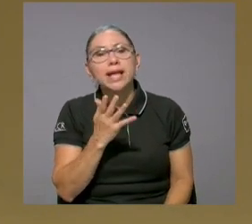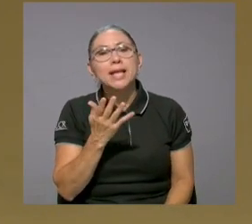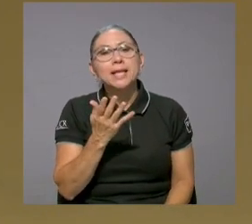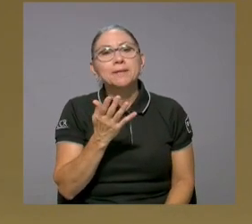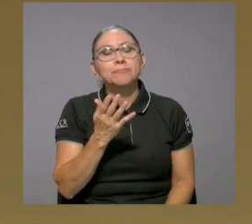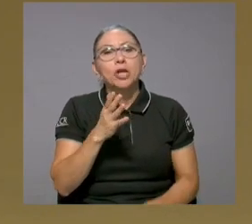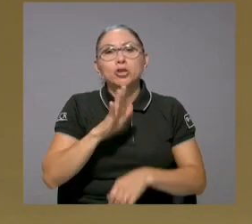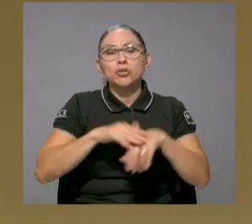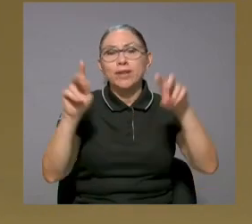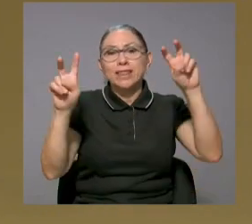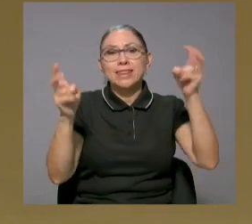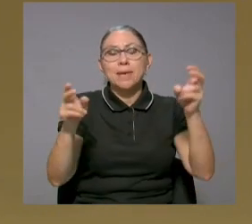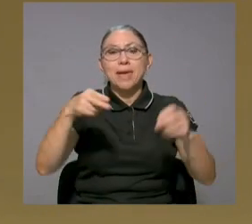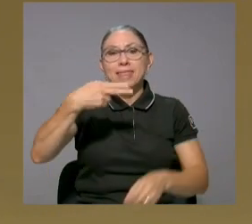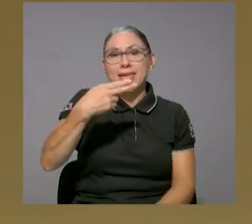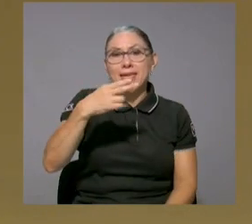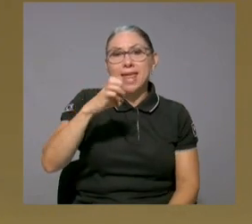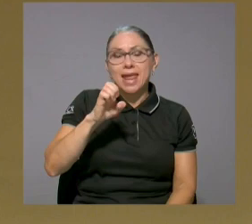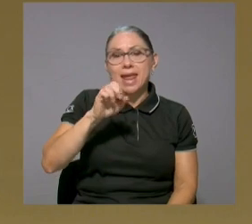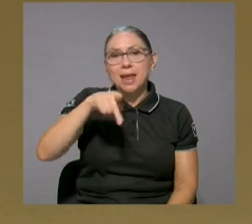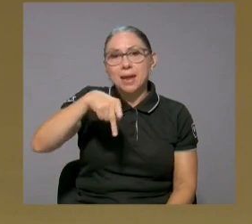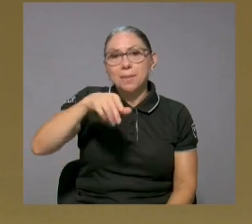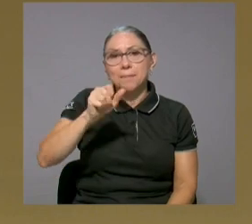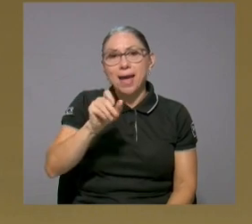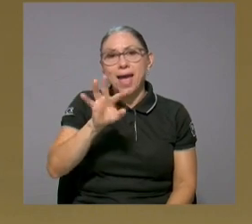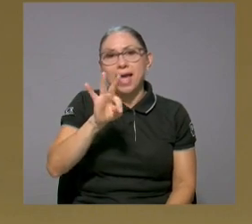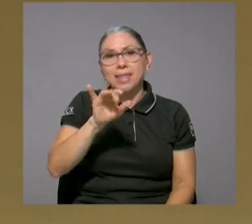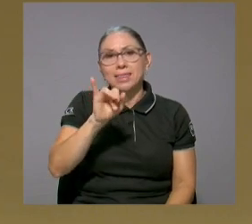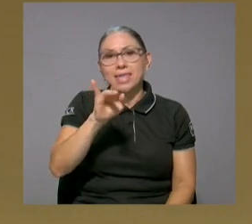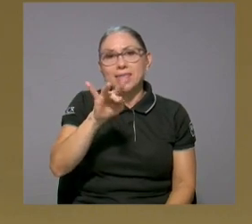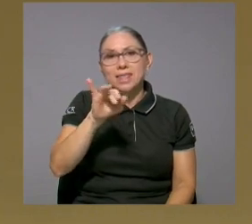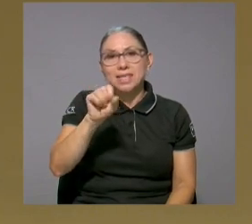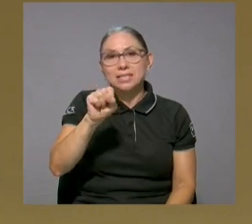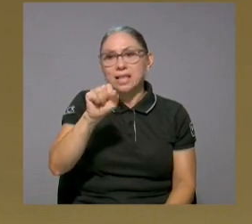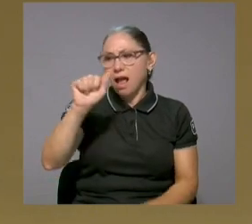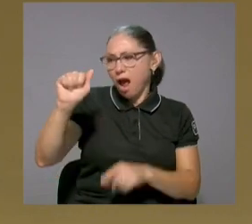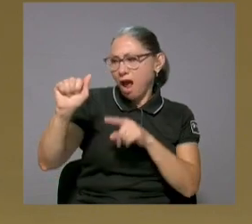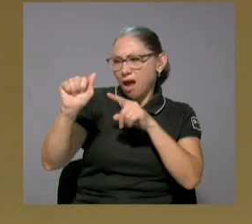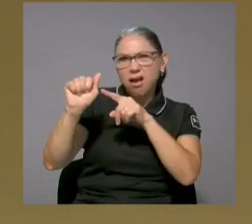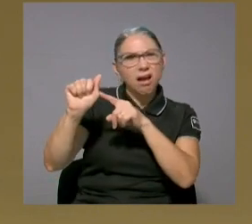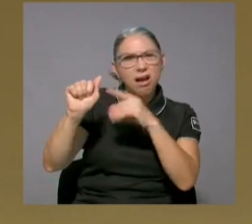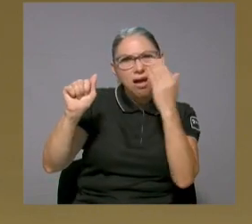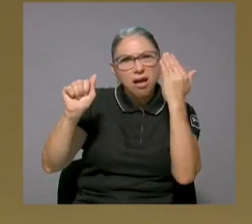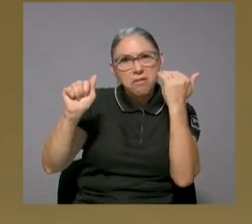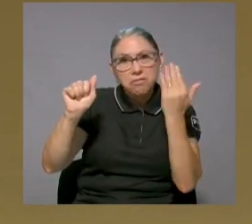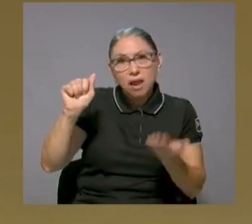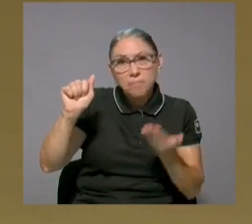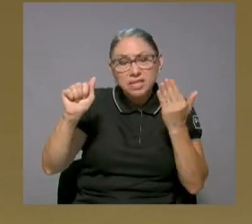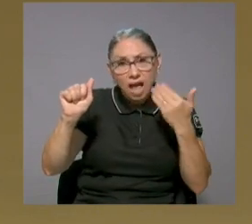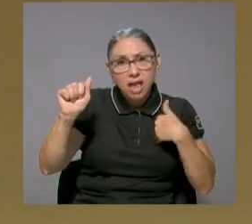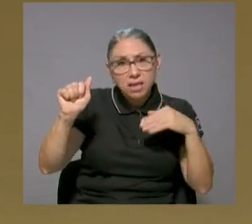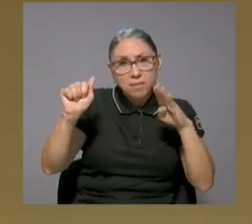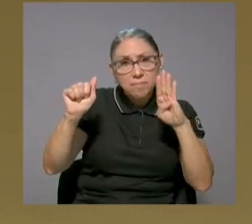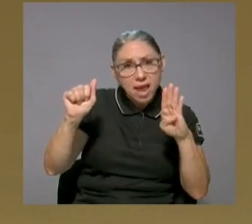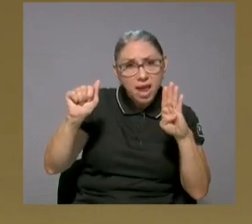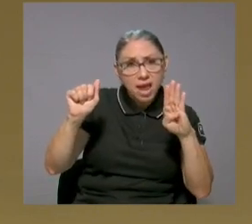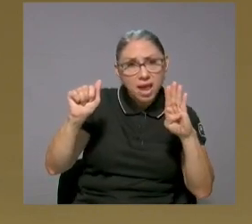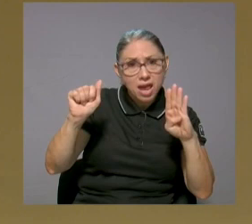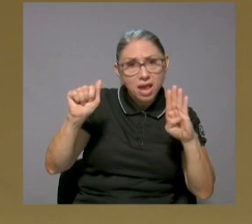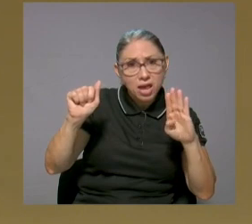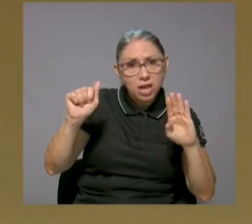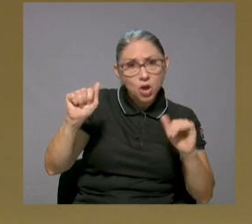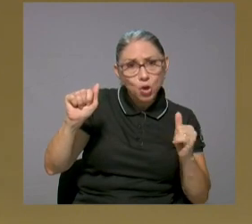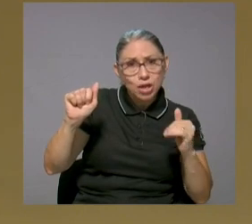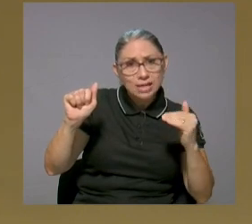hacia el tema de hepatitis, y el hecho de que tenga la A quiere decir que debe haber B y otras más en segundo